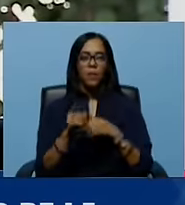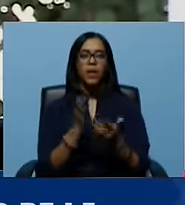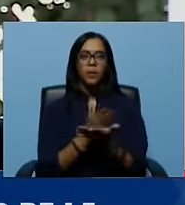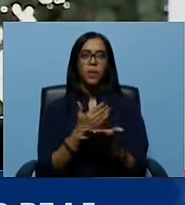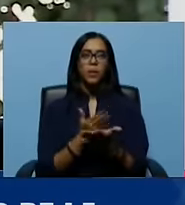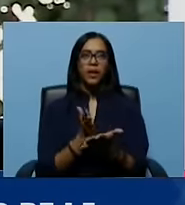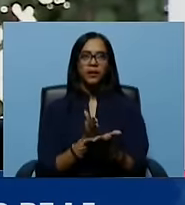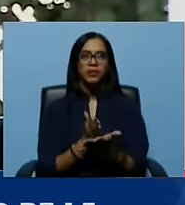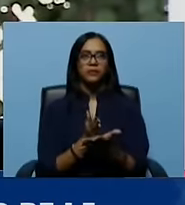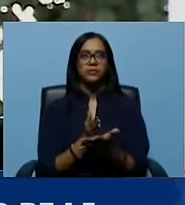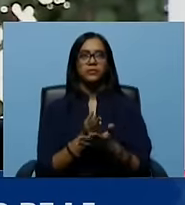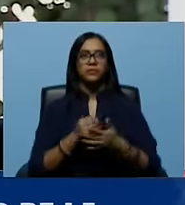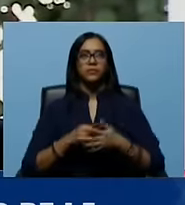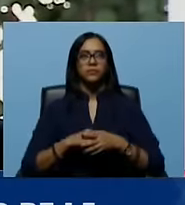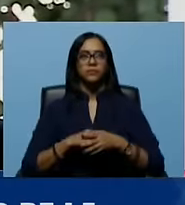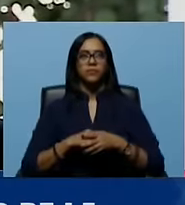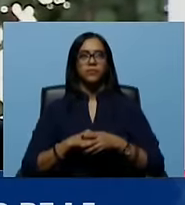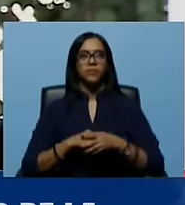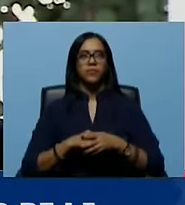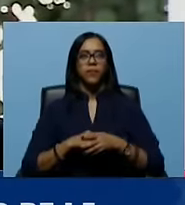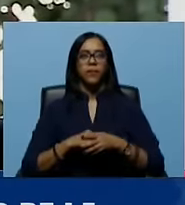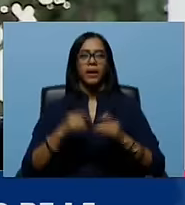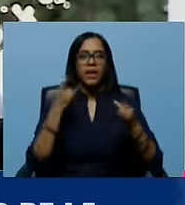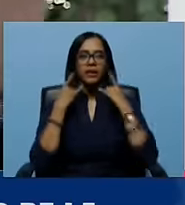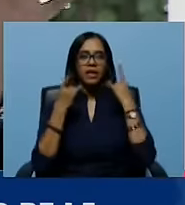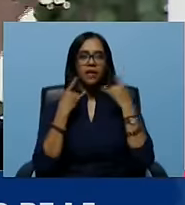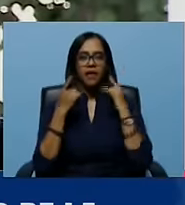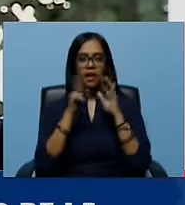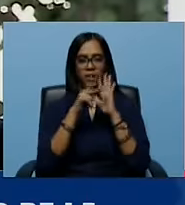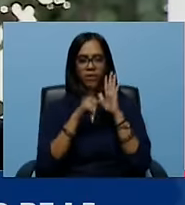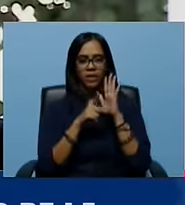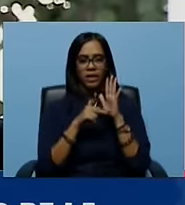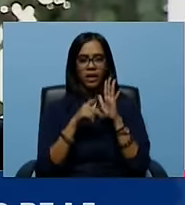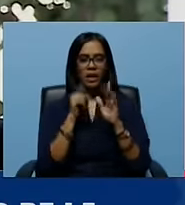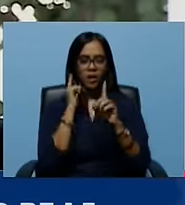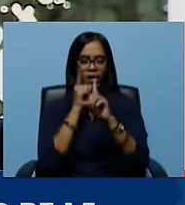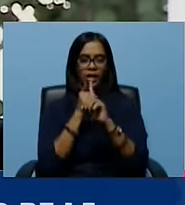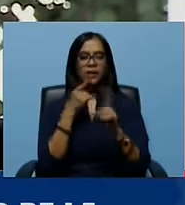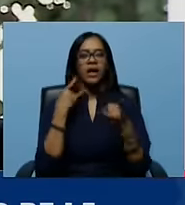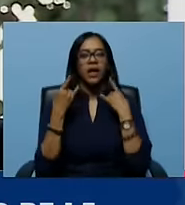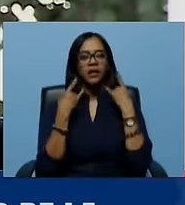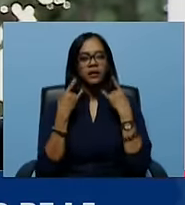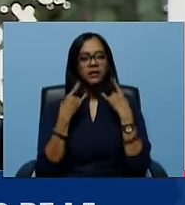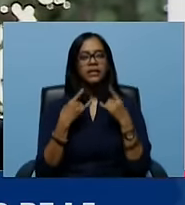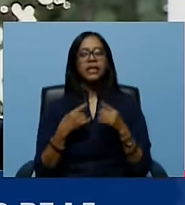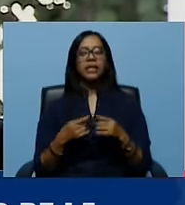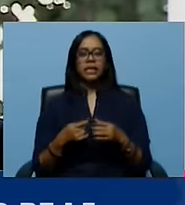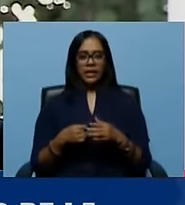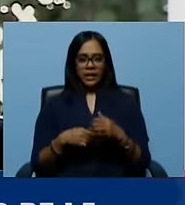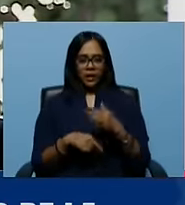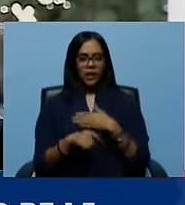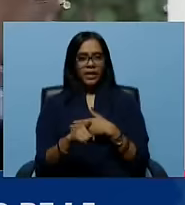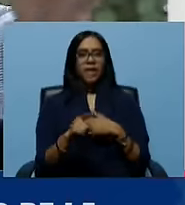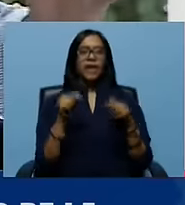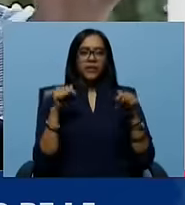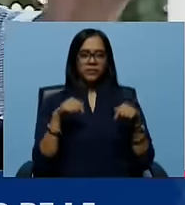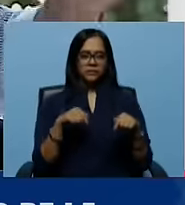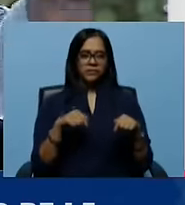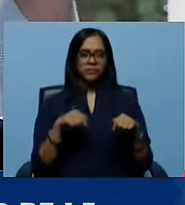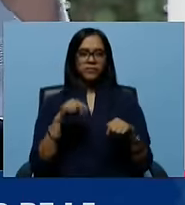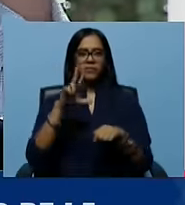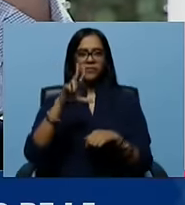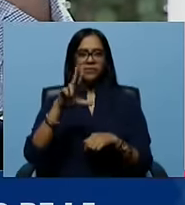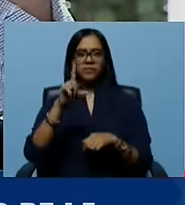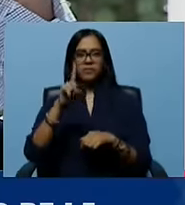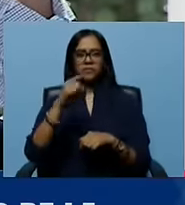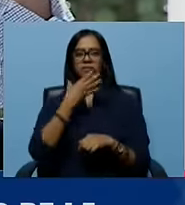partes para activar una agenda concreta de acción que nos lleve de aquí al 31